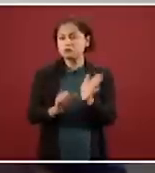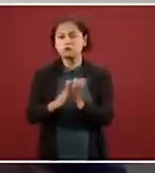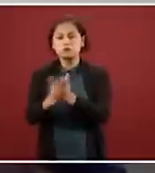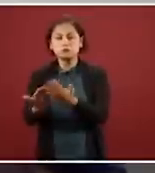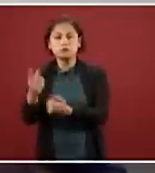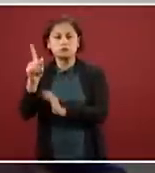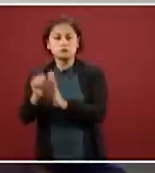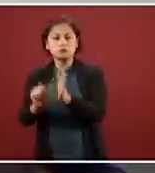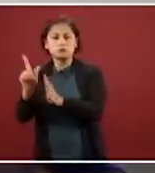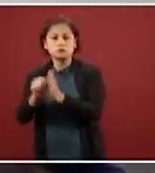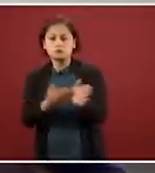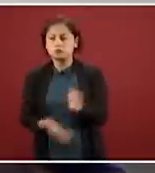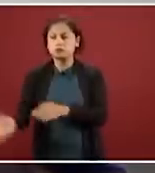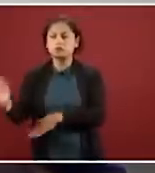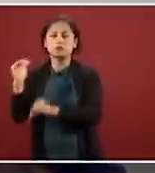hasta septiembre